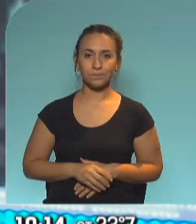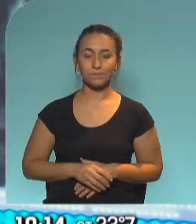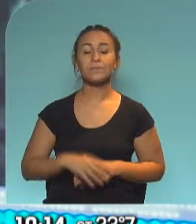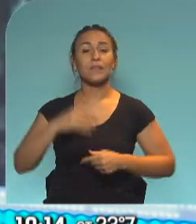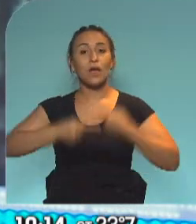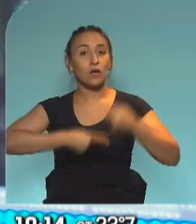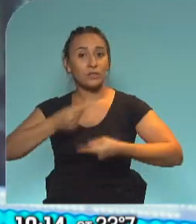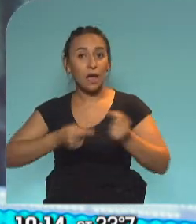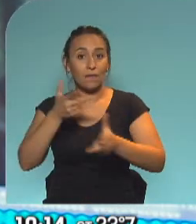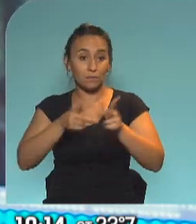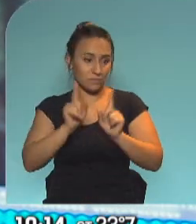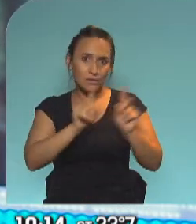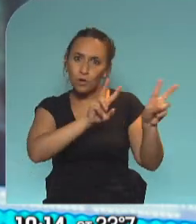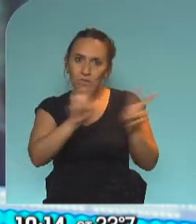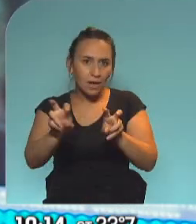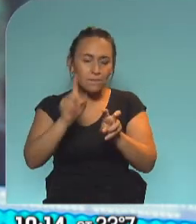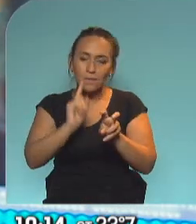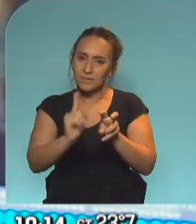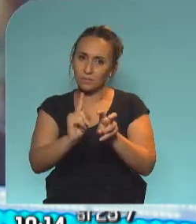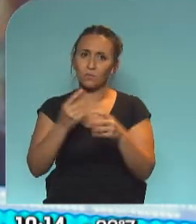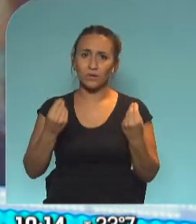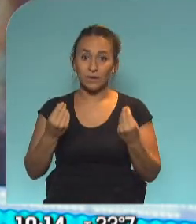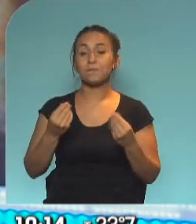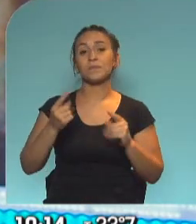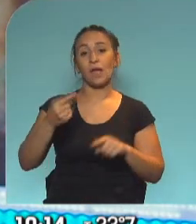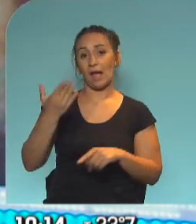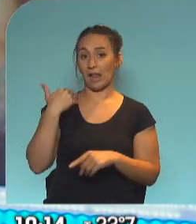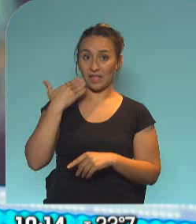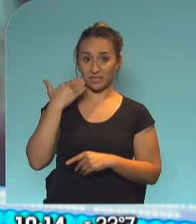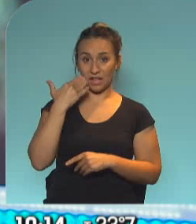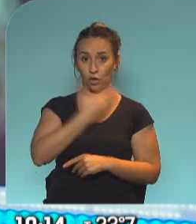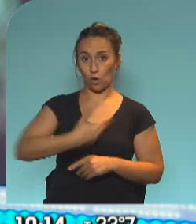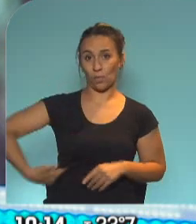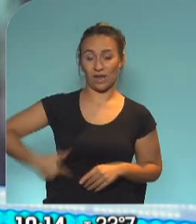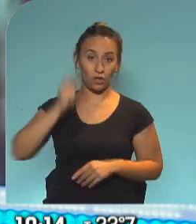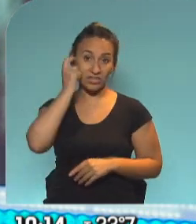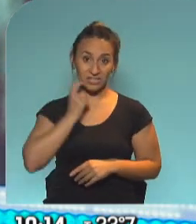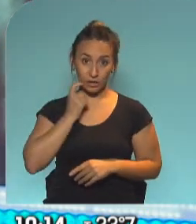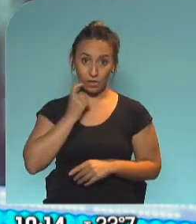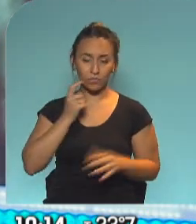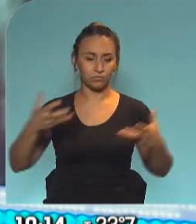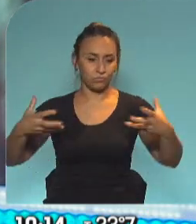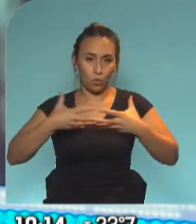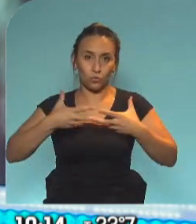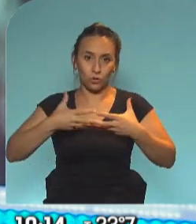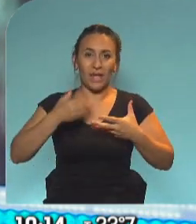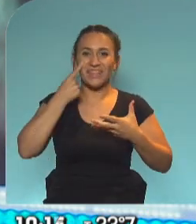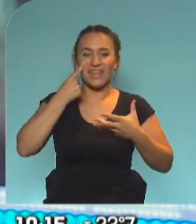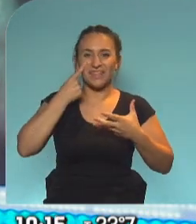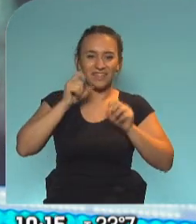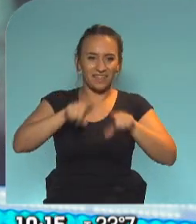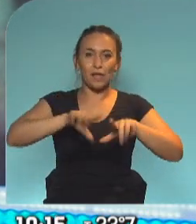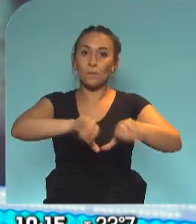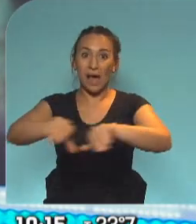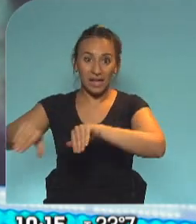Y vamos a continuar hablando de este tema porque después de lo anunciado esta tarde por el gobernador bonaerense Axel Kicillof de manera conjunta con los intendentes del Partido